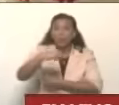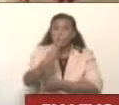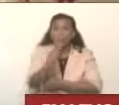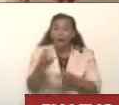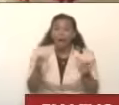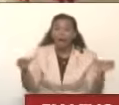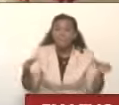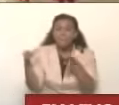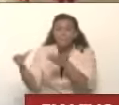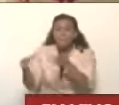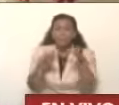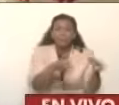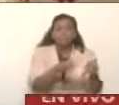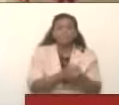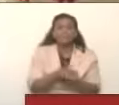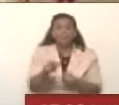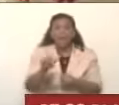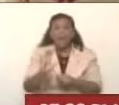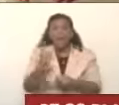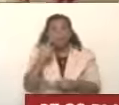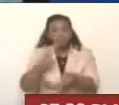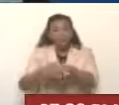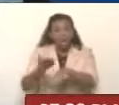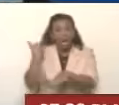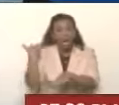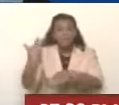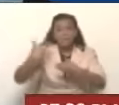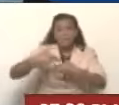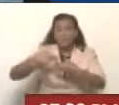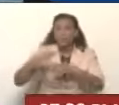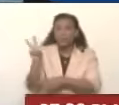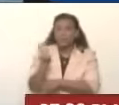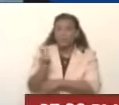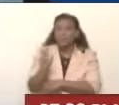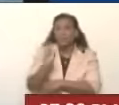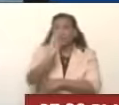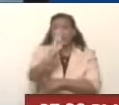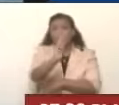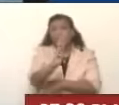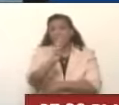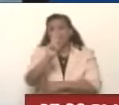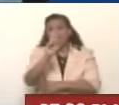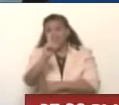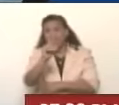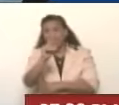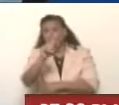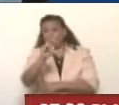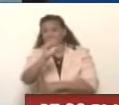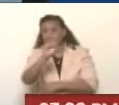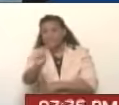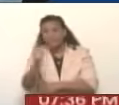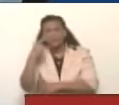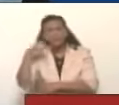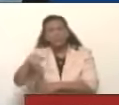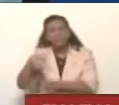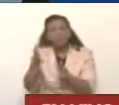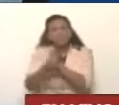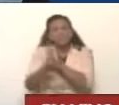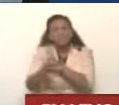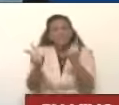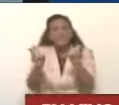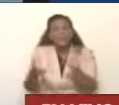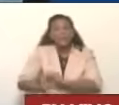Venezuela. Hace menos de 15 días usted estuvo en Petróleos de Venezuela, en PDVSA, en su sede. Y usted hablaba allí de